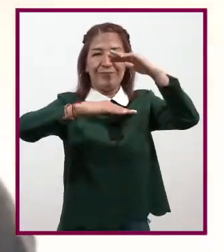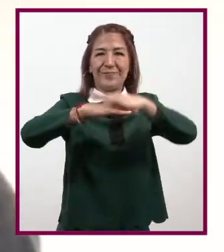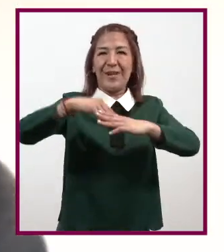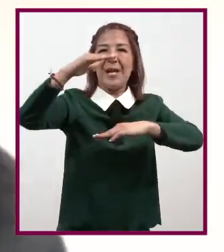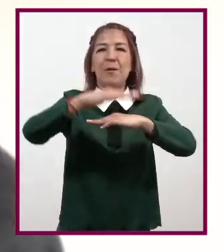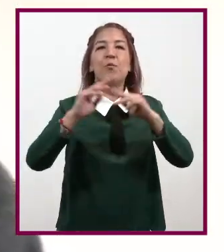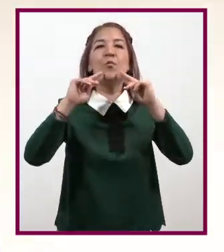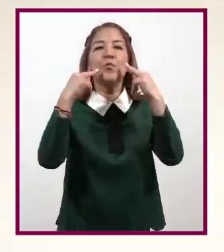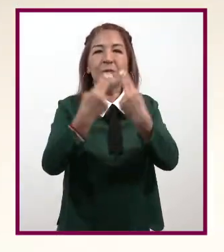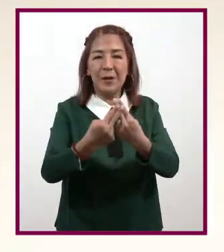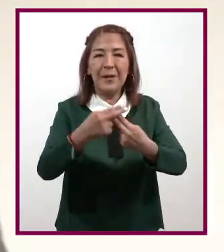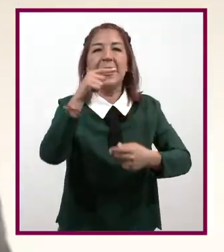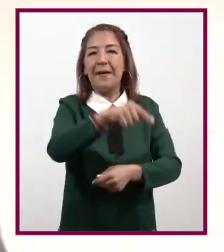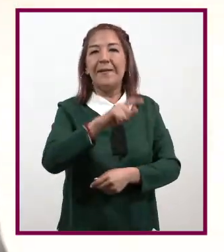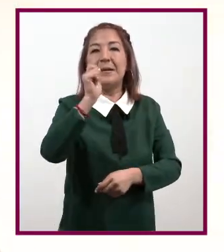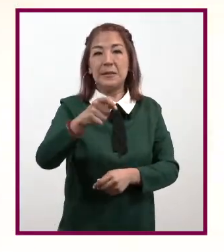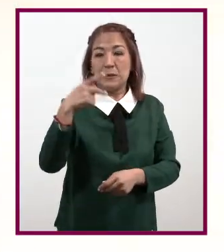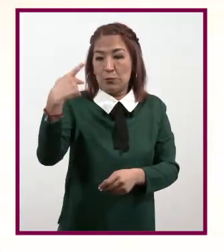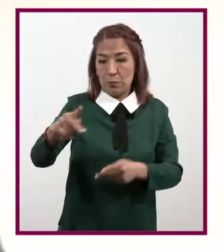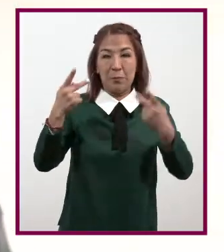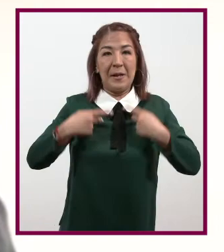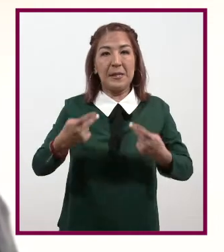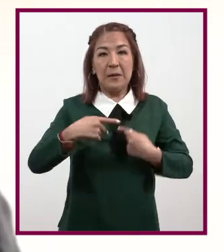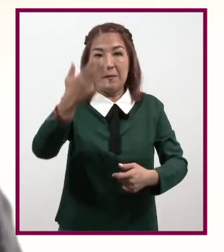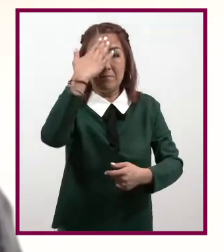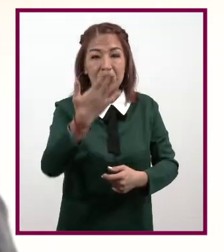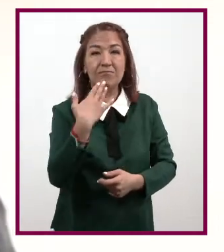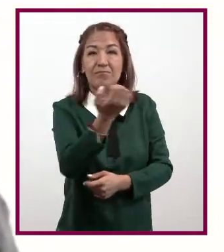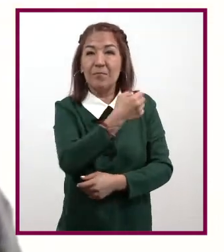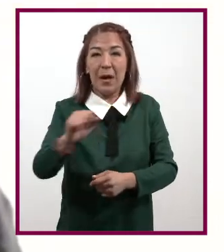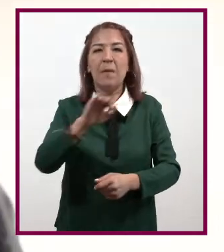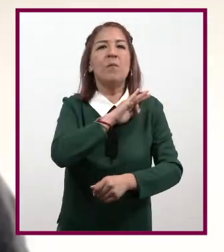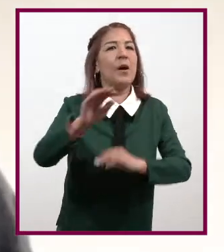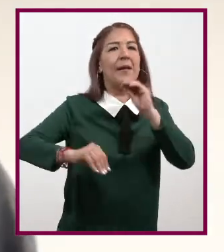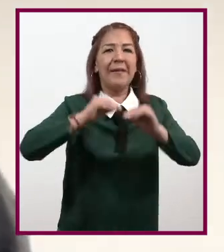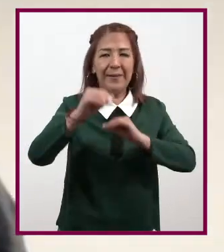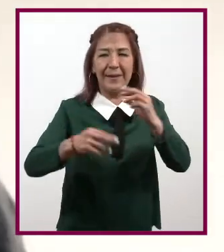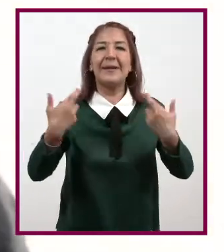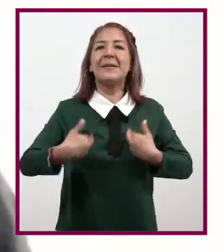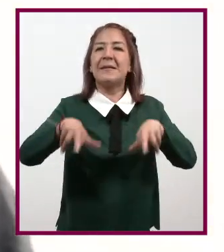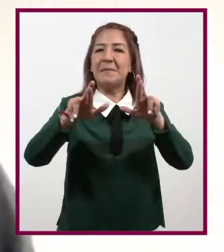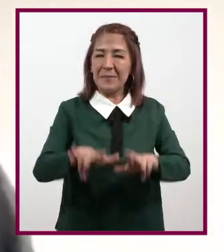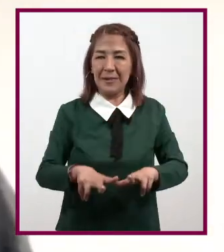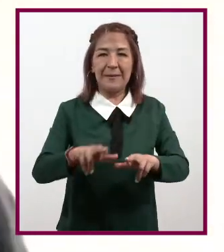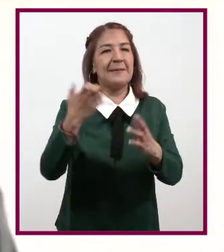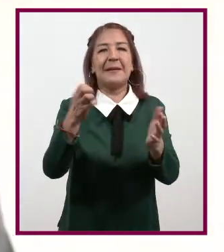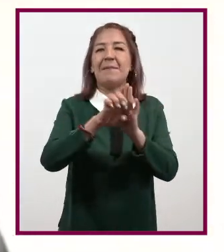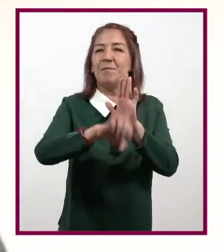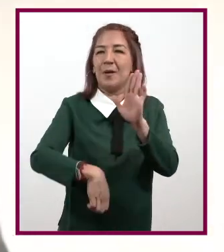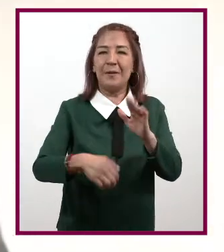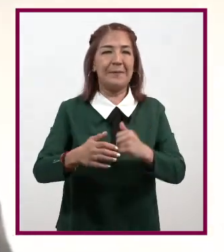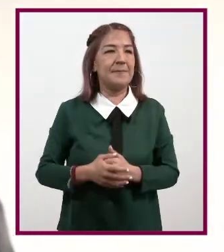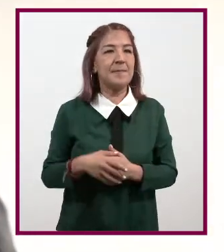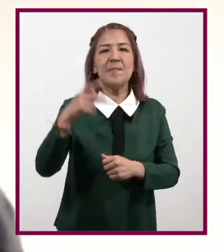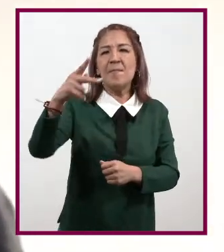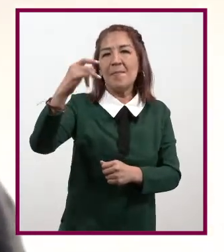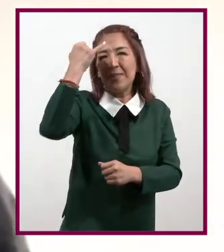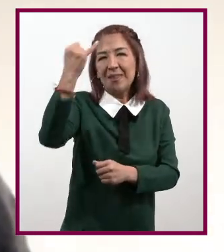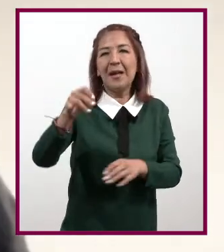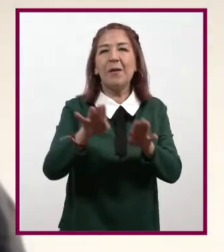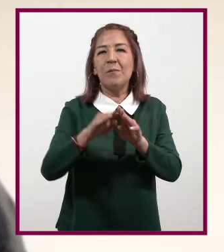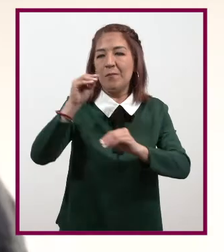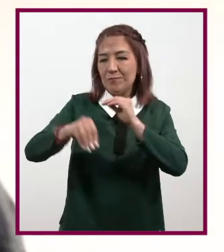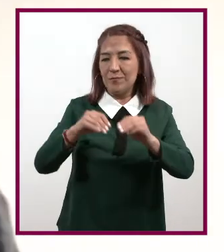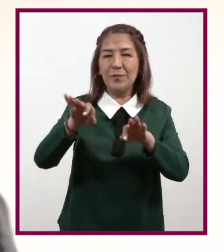de plantear es que la realidad misma es una representación. O sea, jugando con esta idea, no